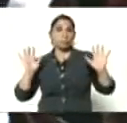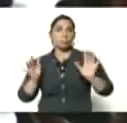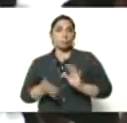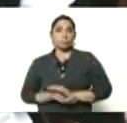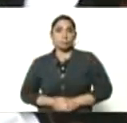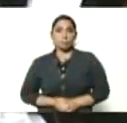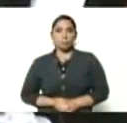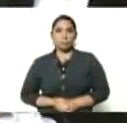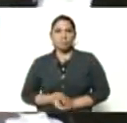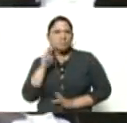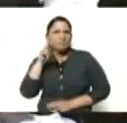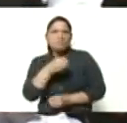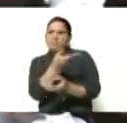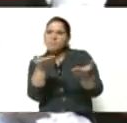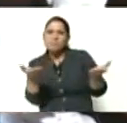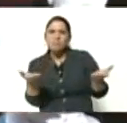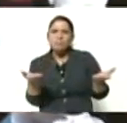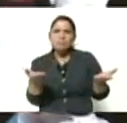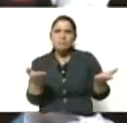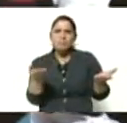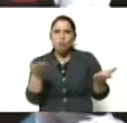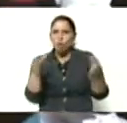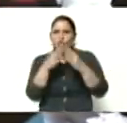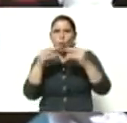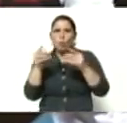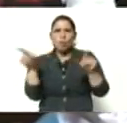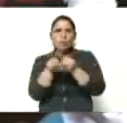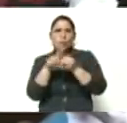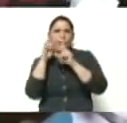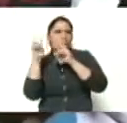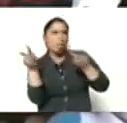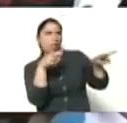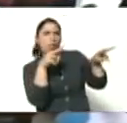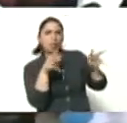¿Qué ven ustedes? Todos voltearon para acá a la vez.